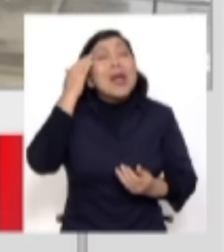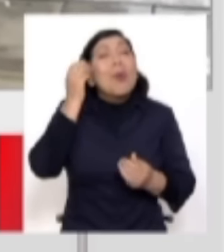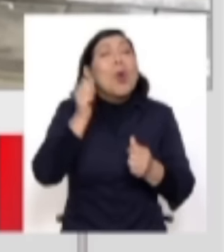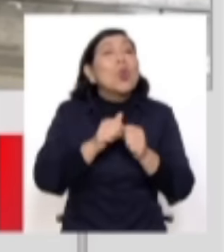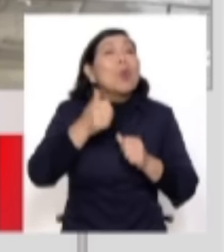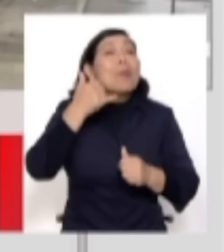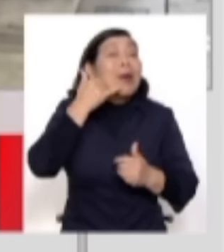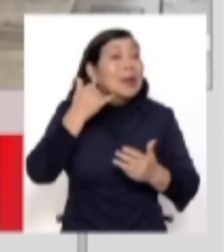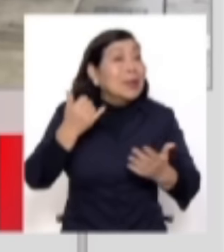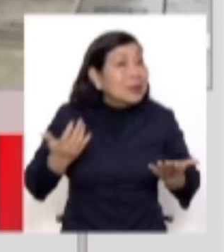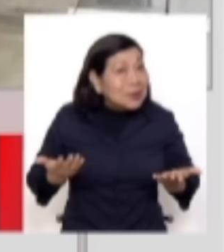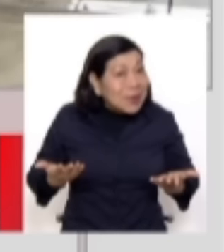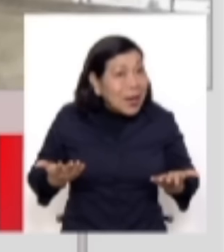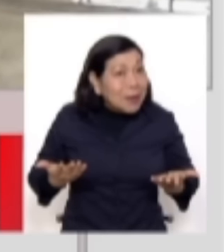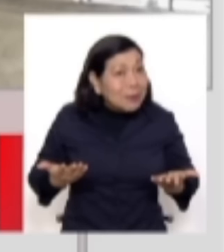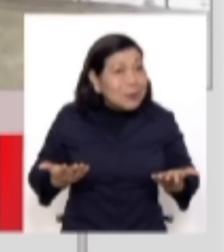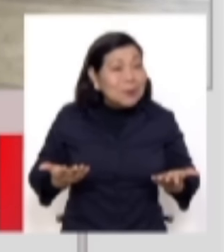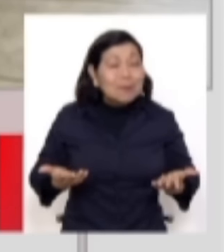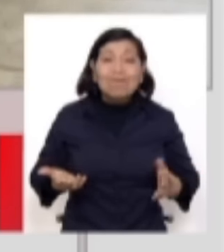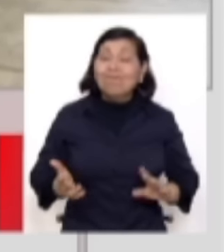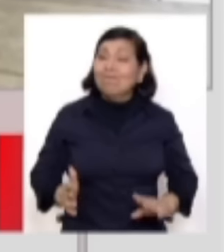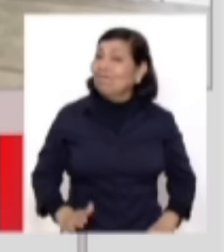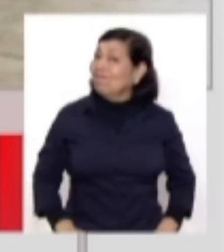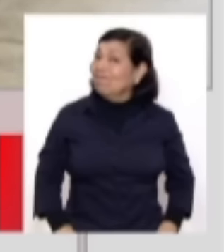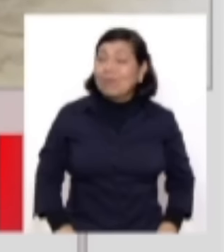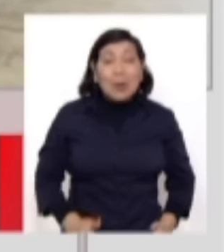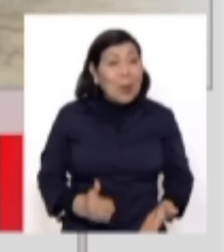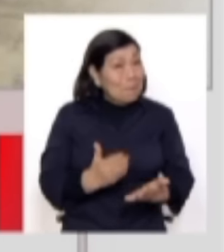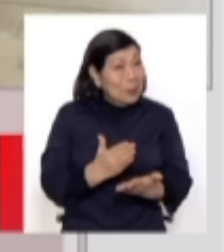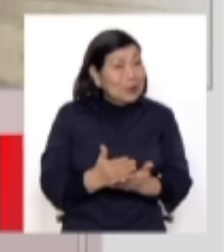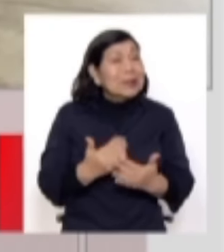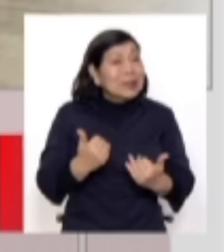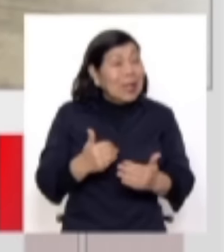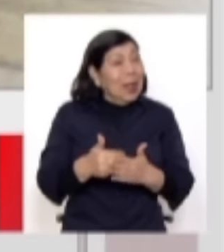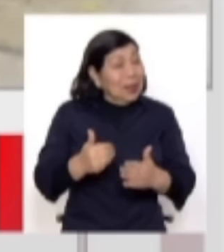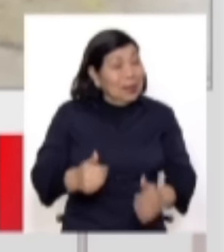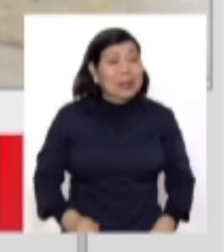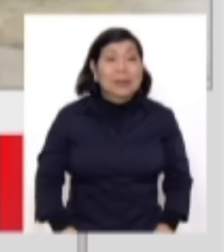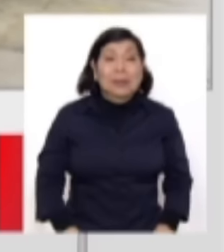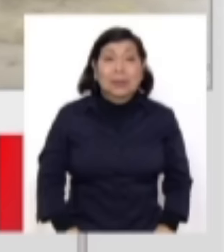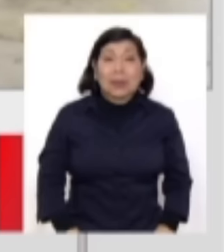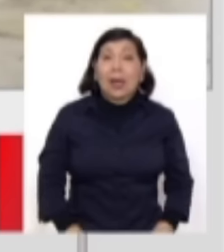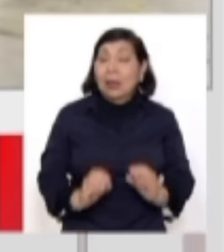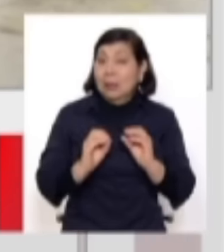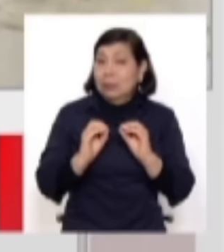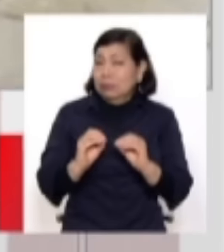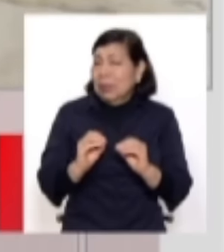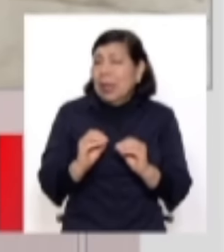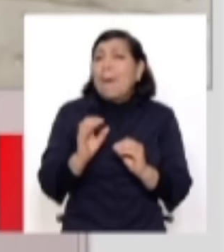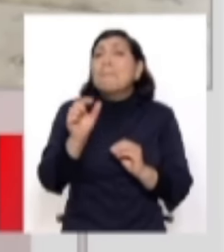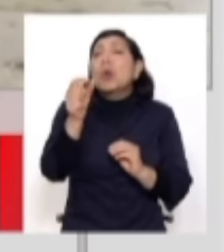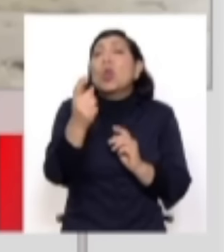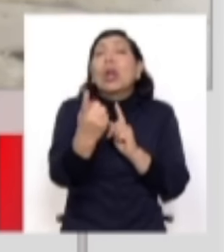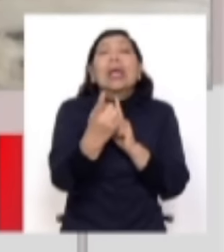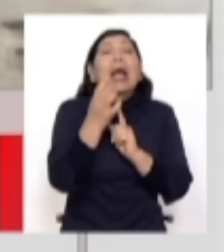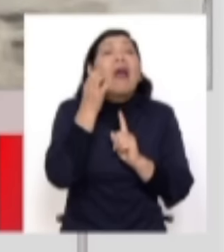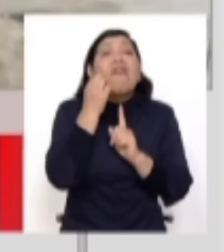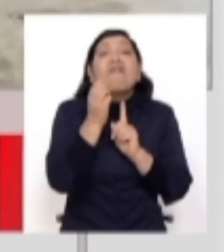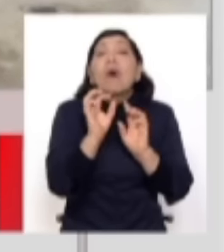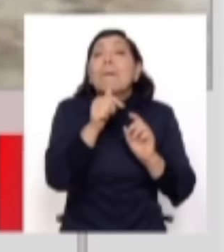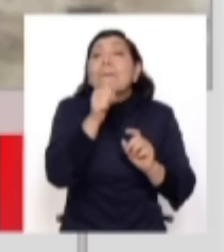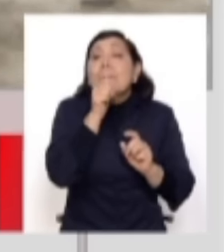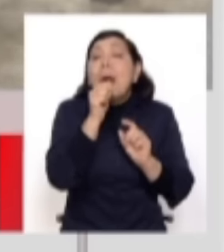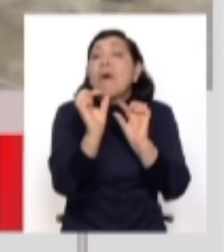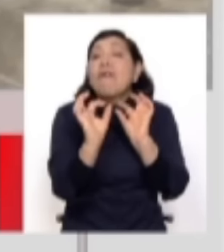es, el número solamente por ese problema que hemos tenido, lo hemos dado así, cercanos nomás, solo